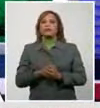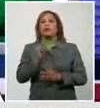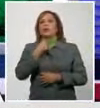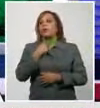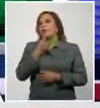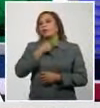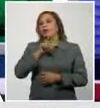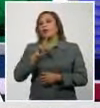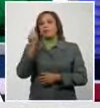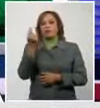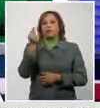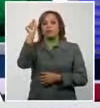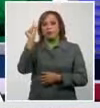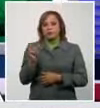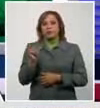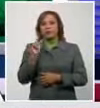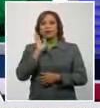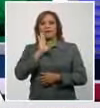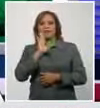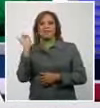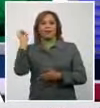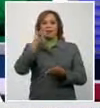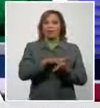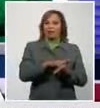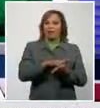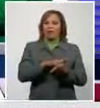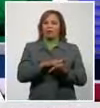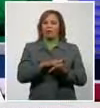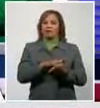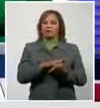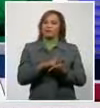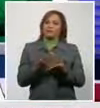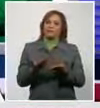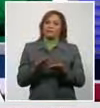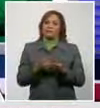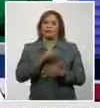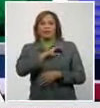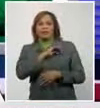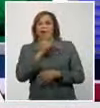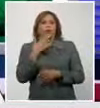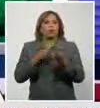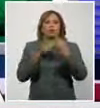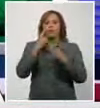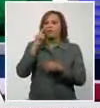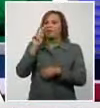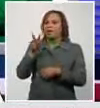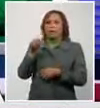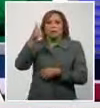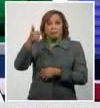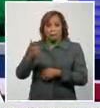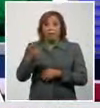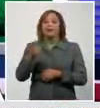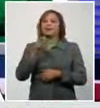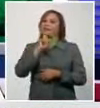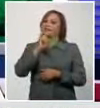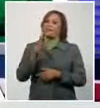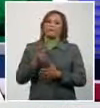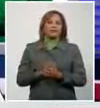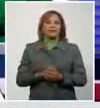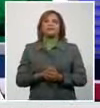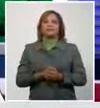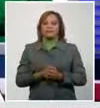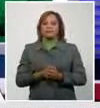no esté infectada cuando llegue a Cuba, infectada, asintomático como son, pues es muy difícil.